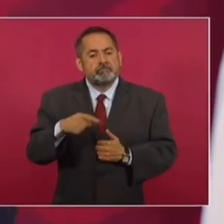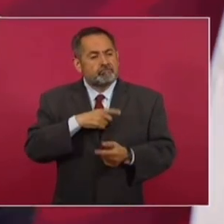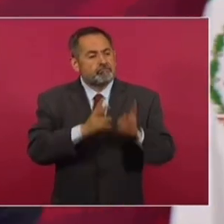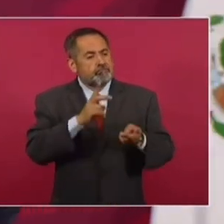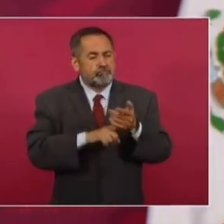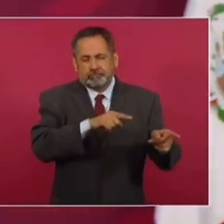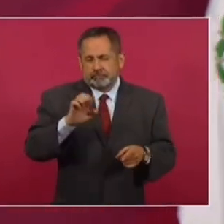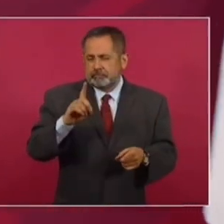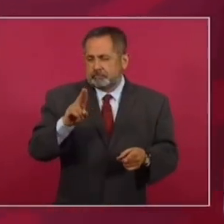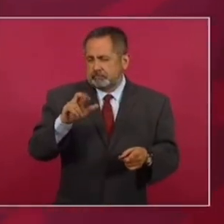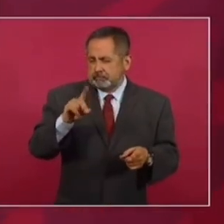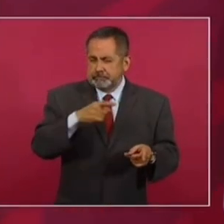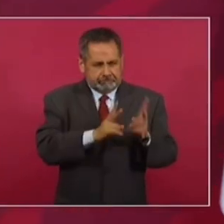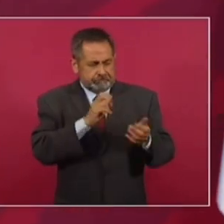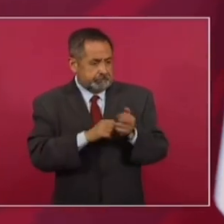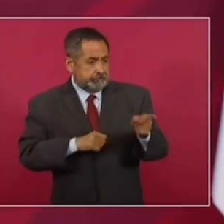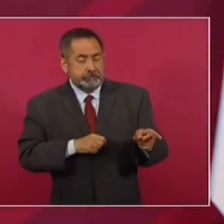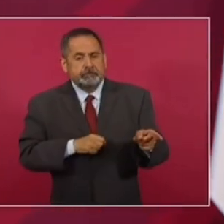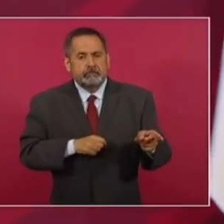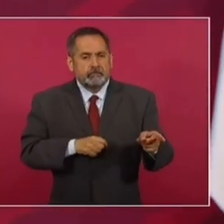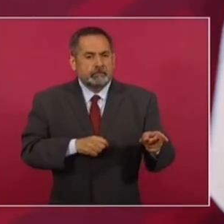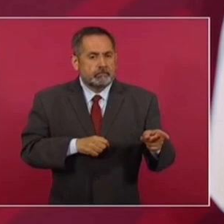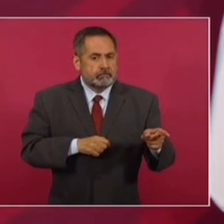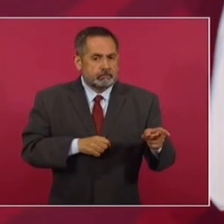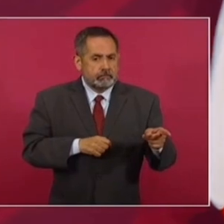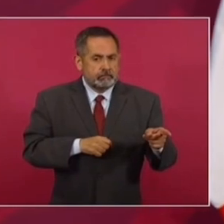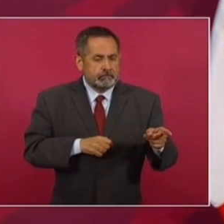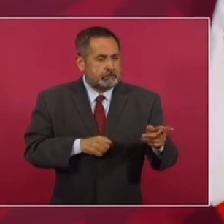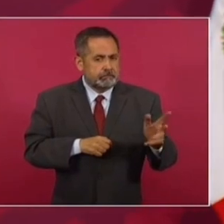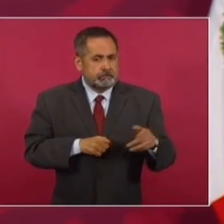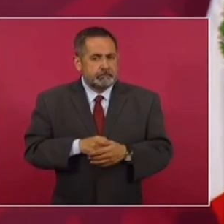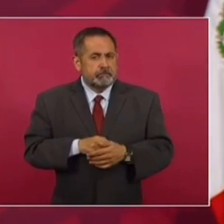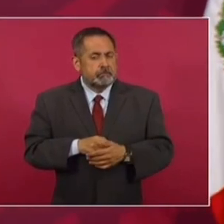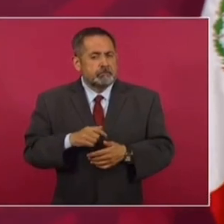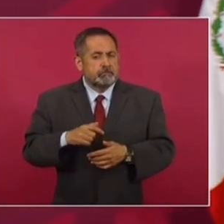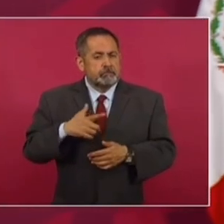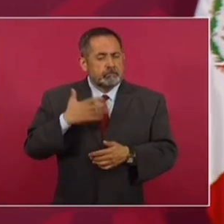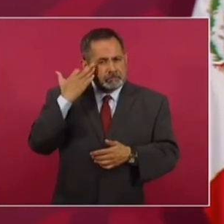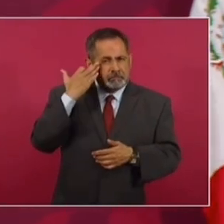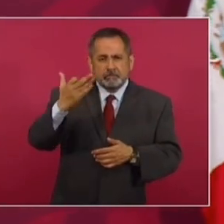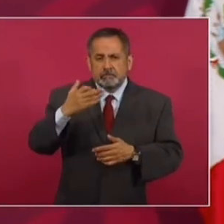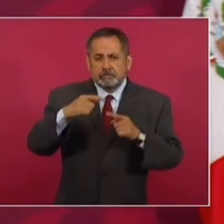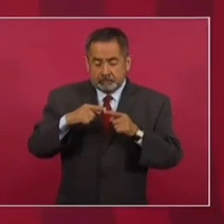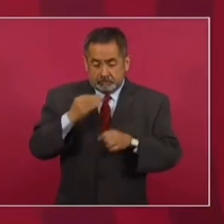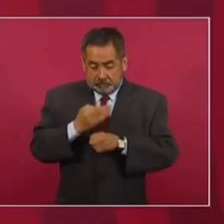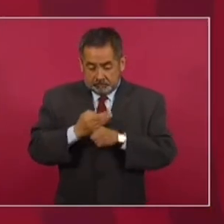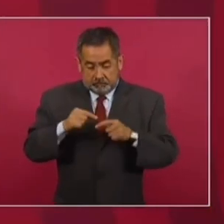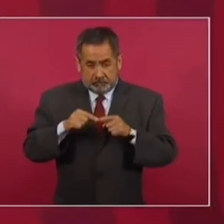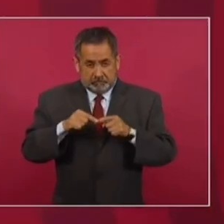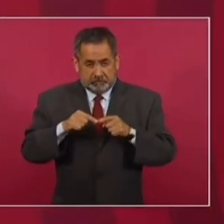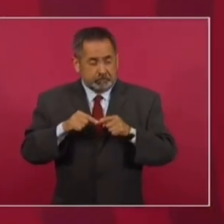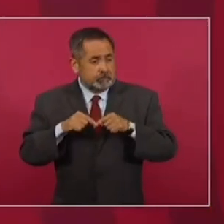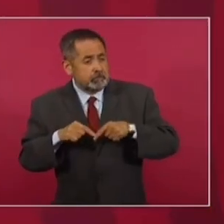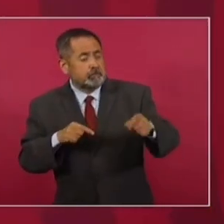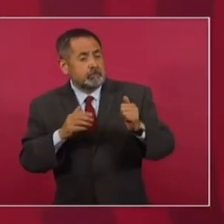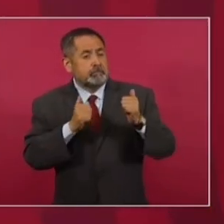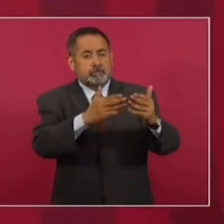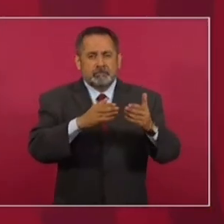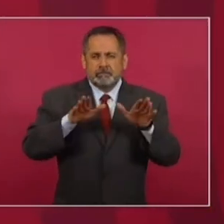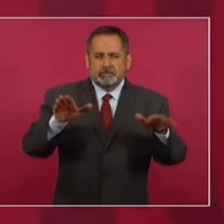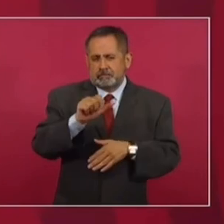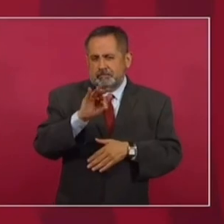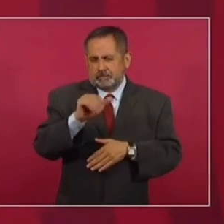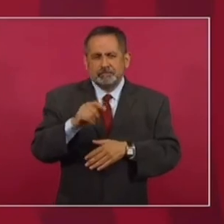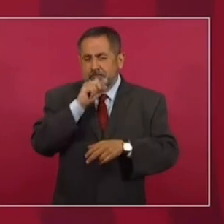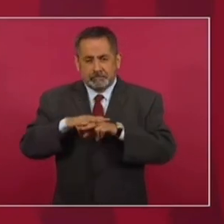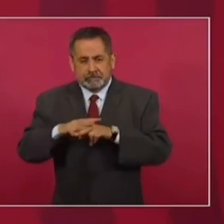comentaba yo a Tricio de que el tiempo que puede llevar de más el llegar ahora, porque se están haciendo vialidades, incluso el